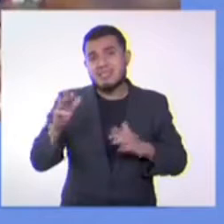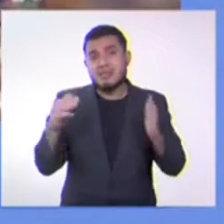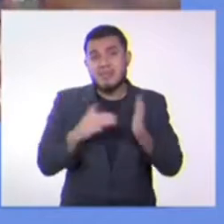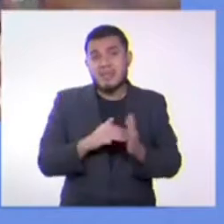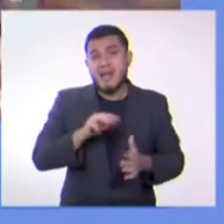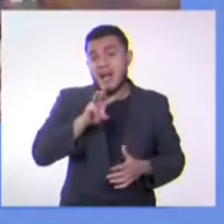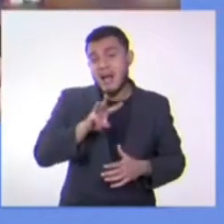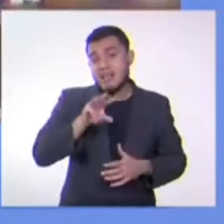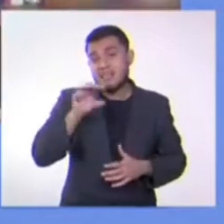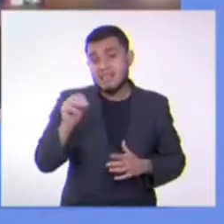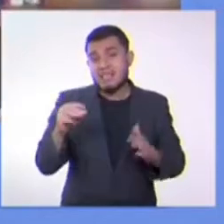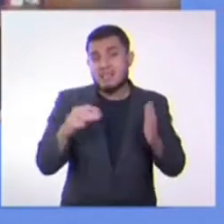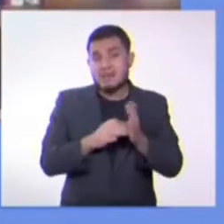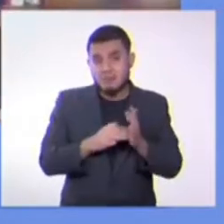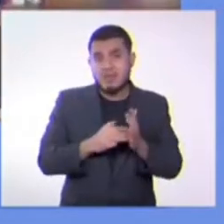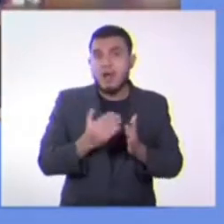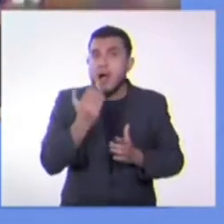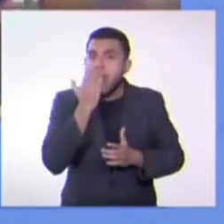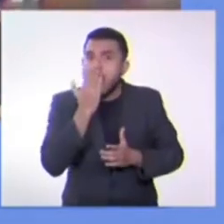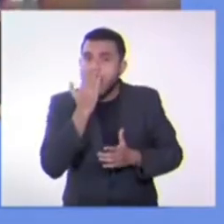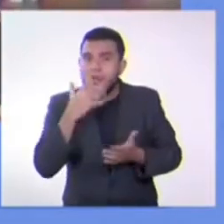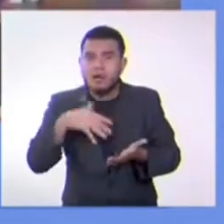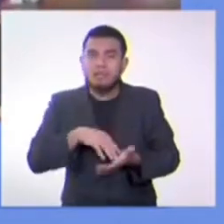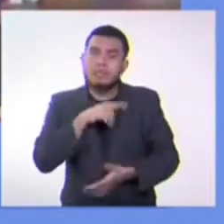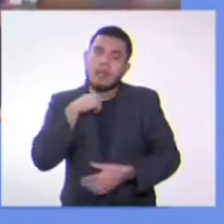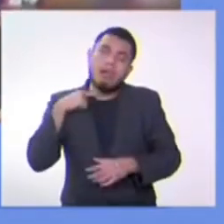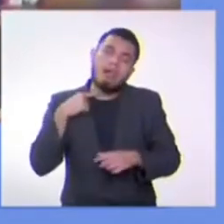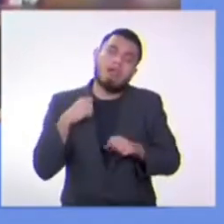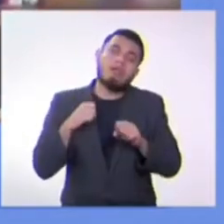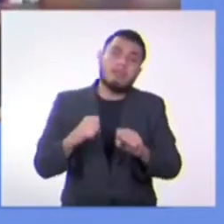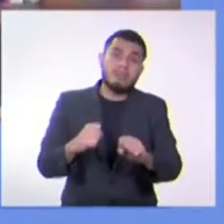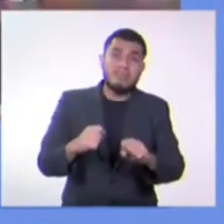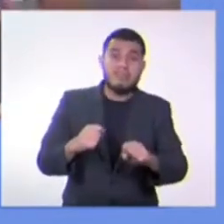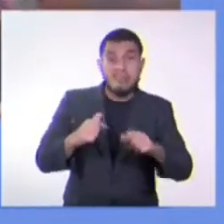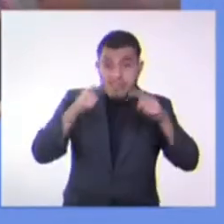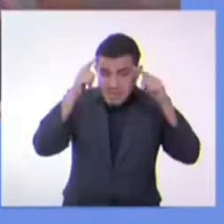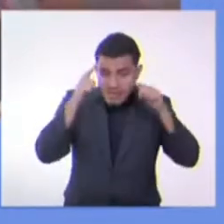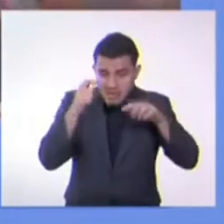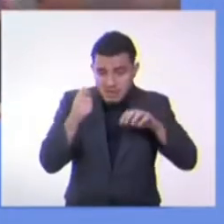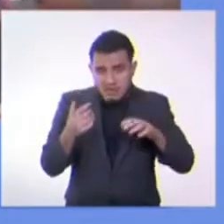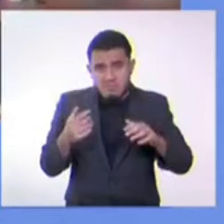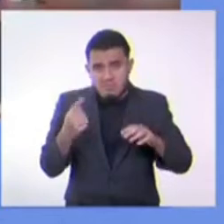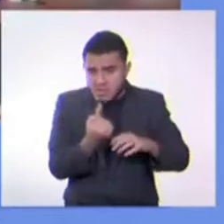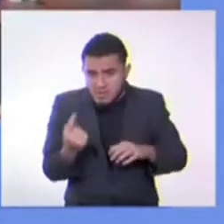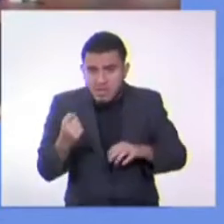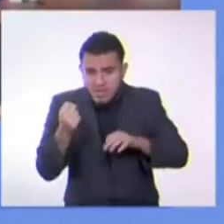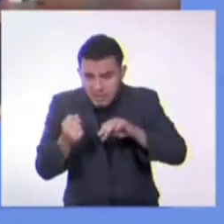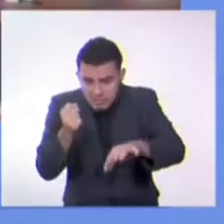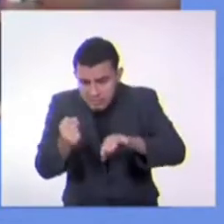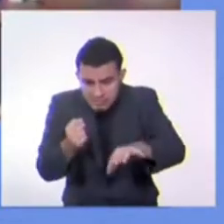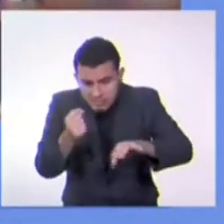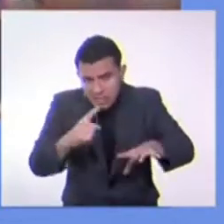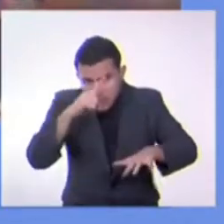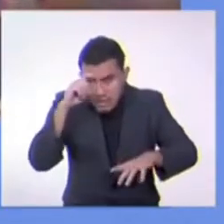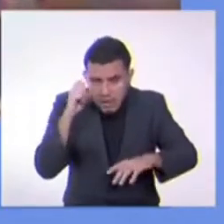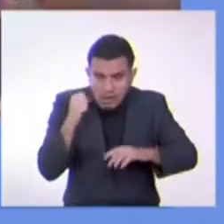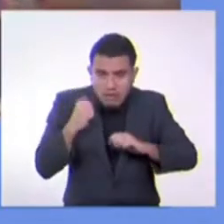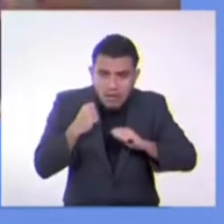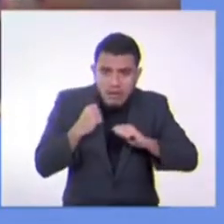30.000 indígenas y campesinos, como lo dicen muchos historiadores. Este